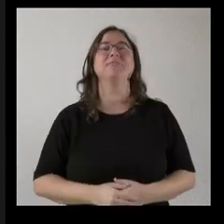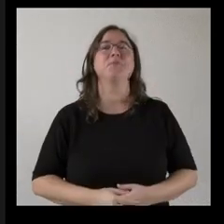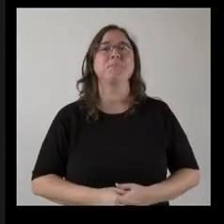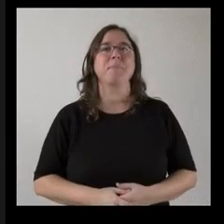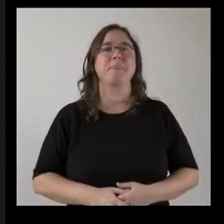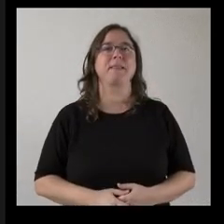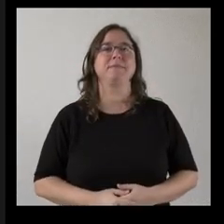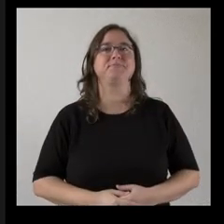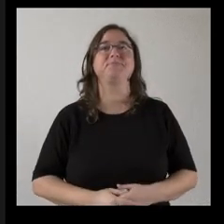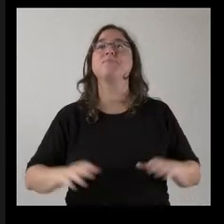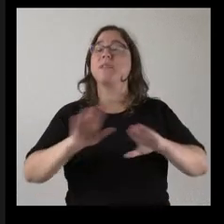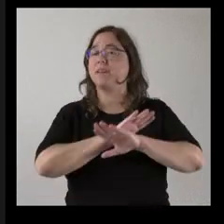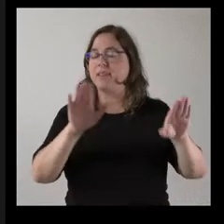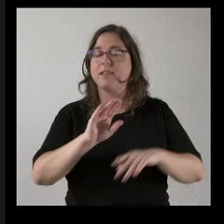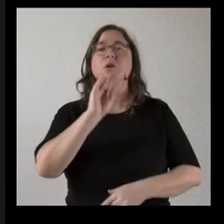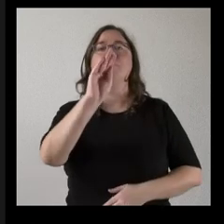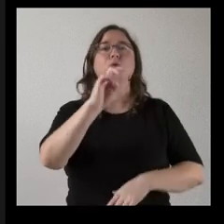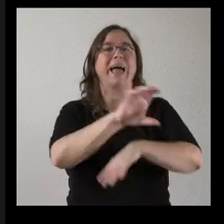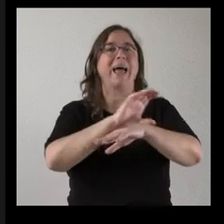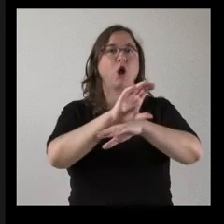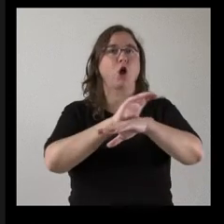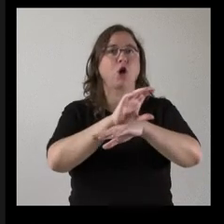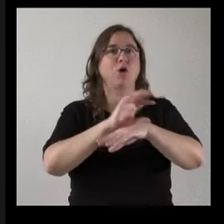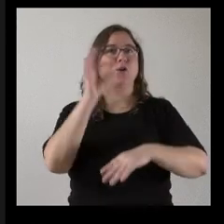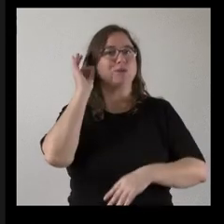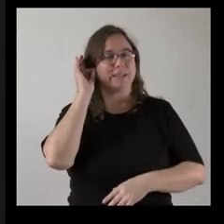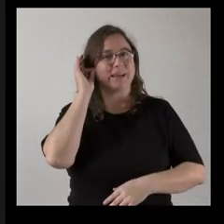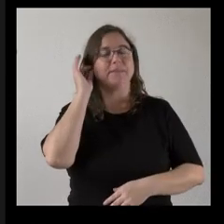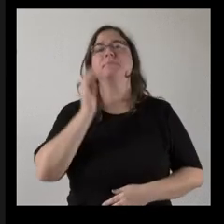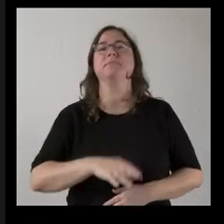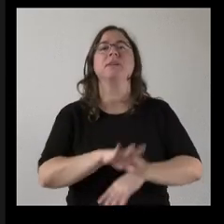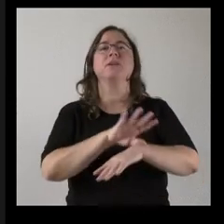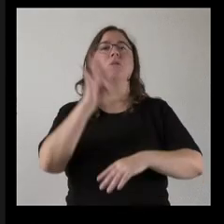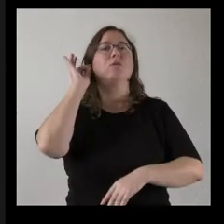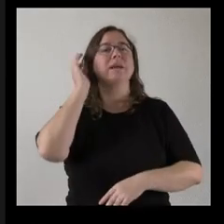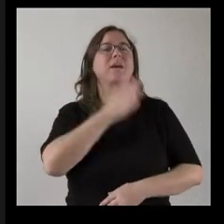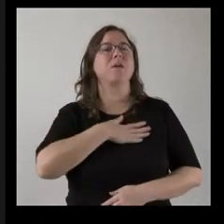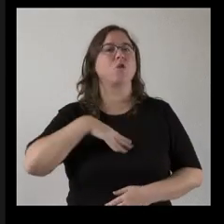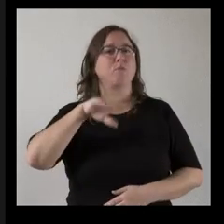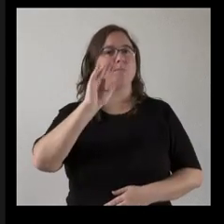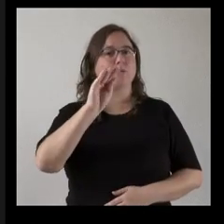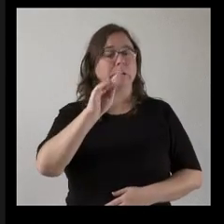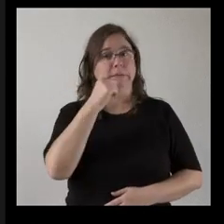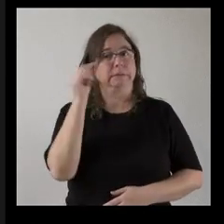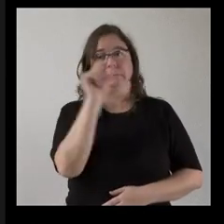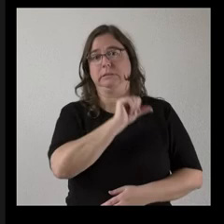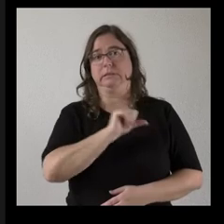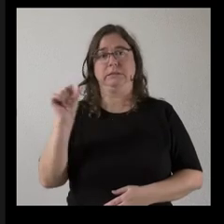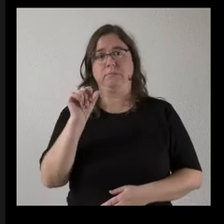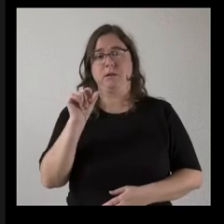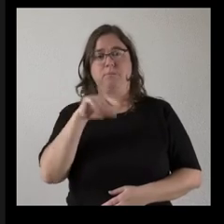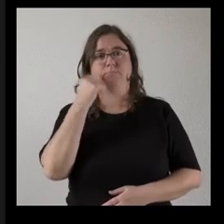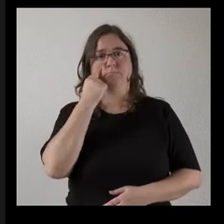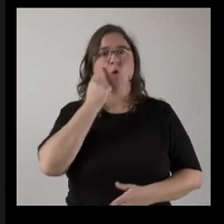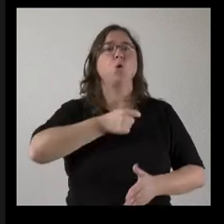nada a la consejera hemos tenido unos pocos problemas ahora consejera le quería preguntar por un lado se ha conocido esta semana una multa